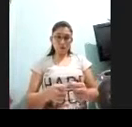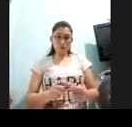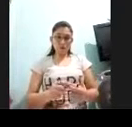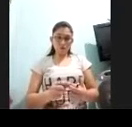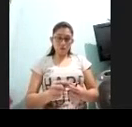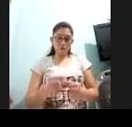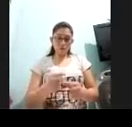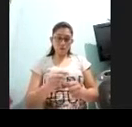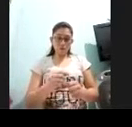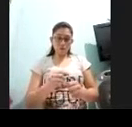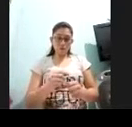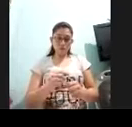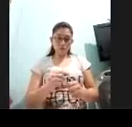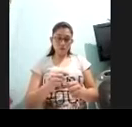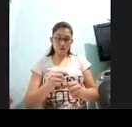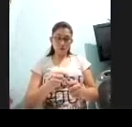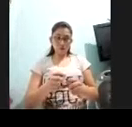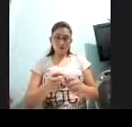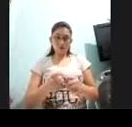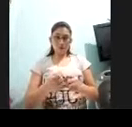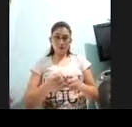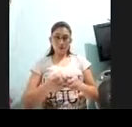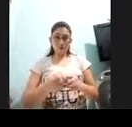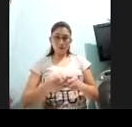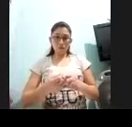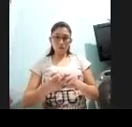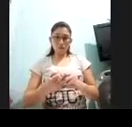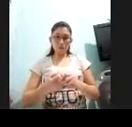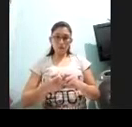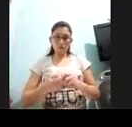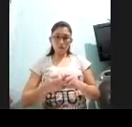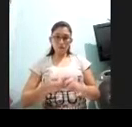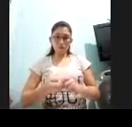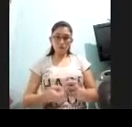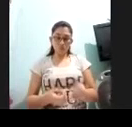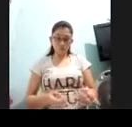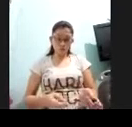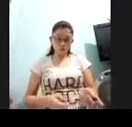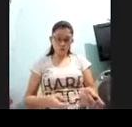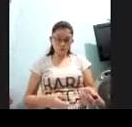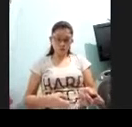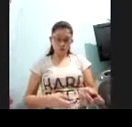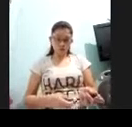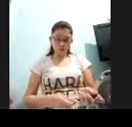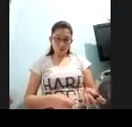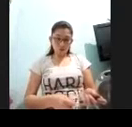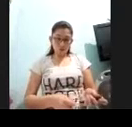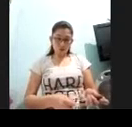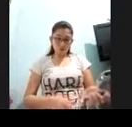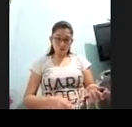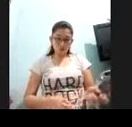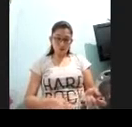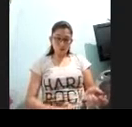letra y decir, oh, esta se llama así, esta se llama así, esta se llama así. ¿Ok? No de memoria, ¿cuál va primero? A, B, C, D, no, no